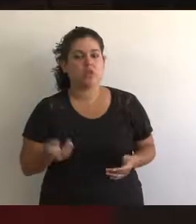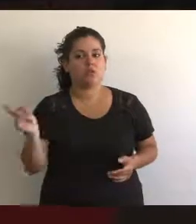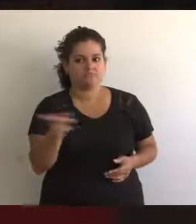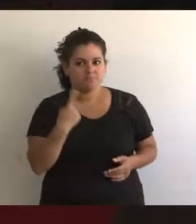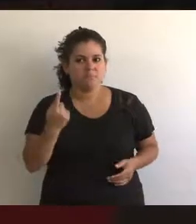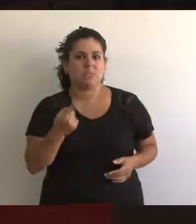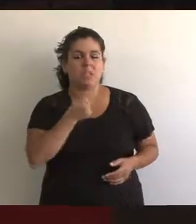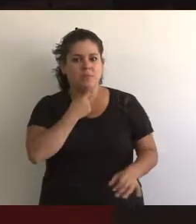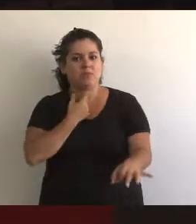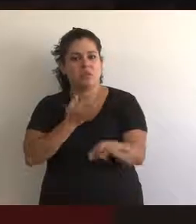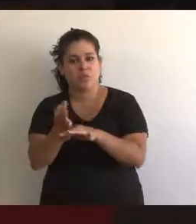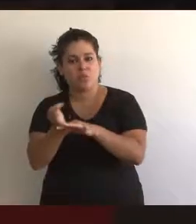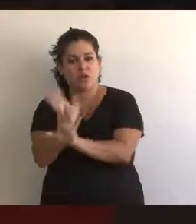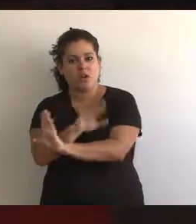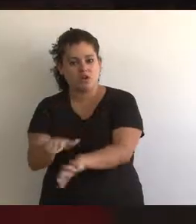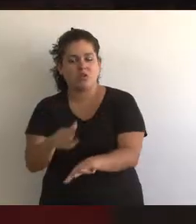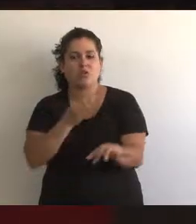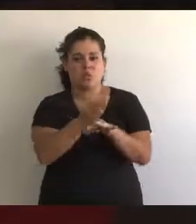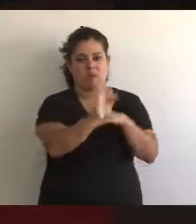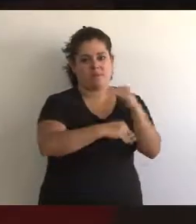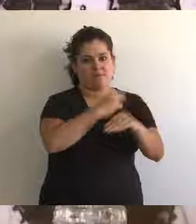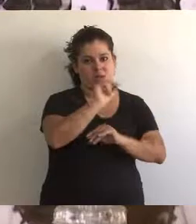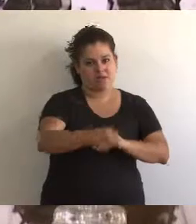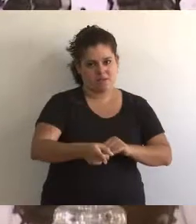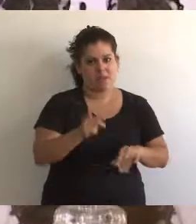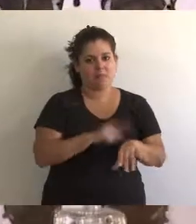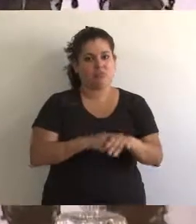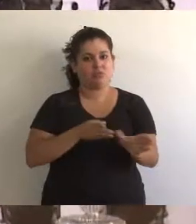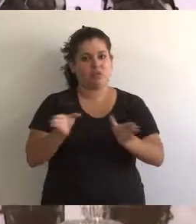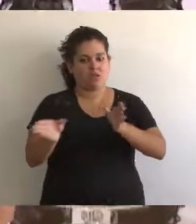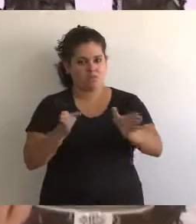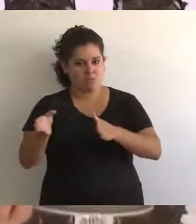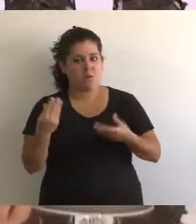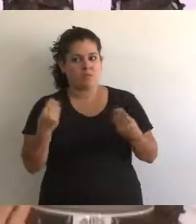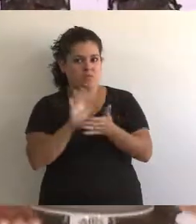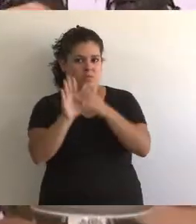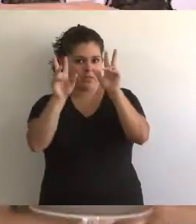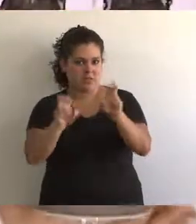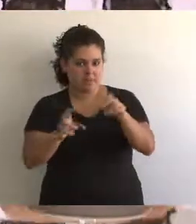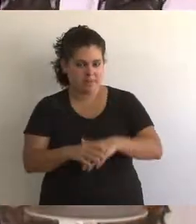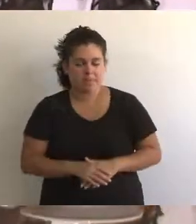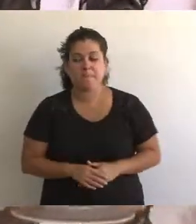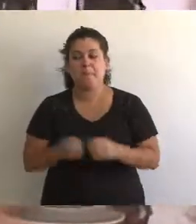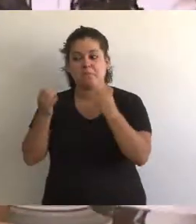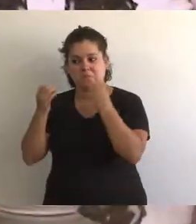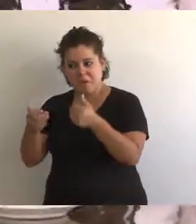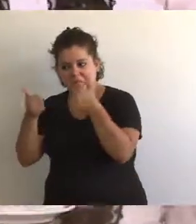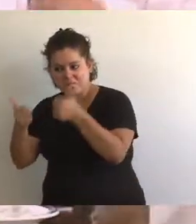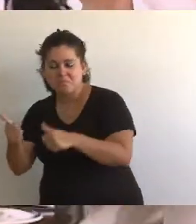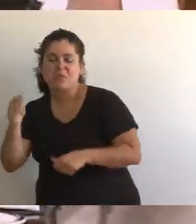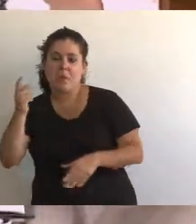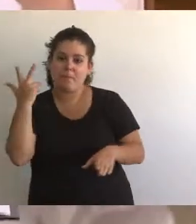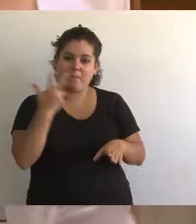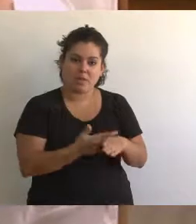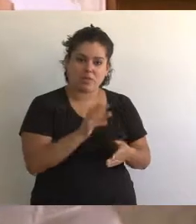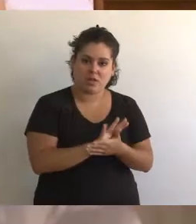Por eso vamos a educar a los niños y a sus familias al mismo tiempo en esta cuestión. Bien, tengo